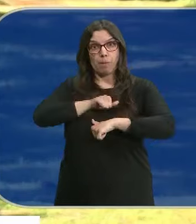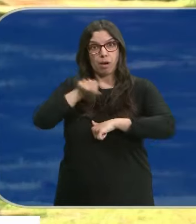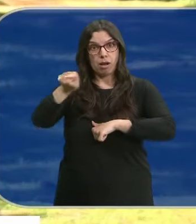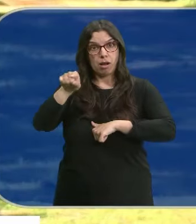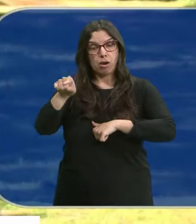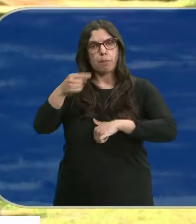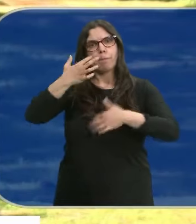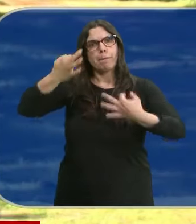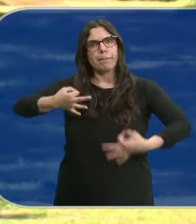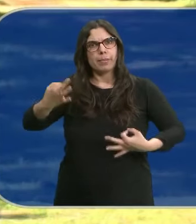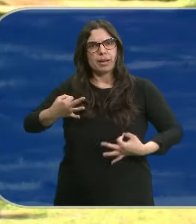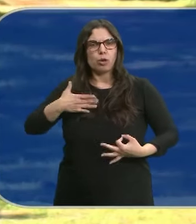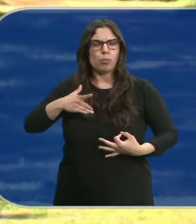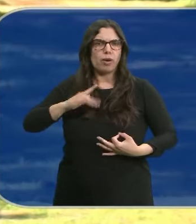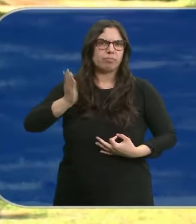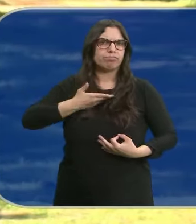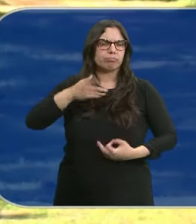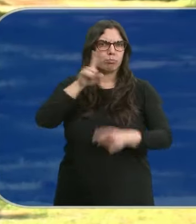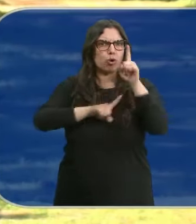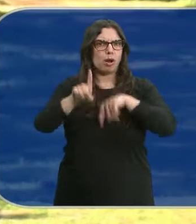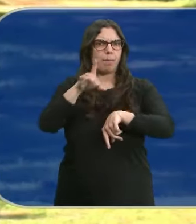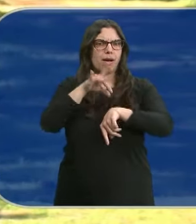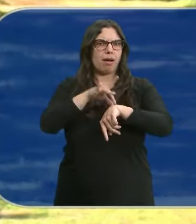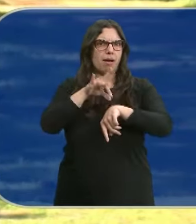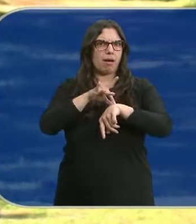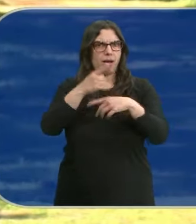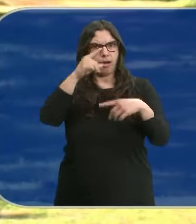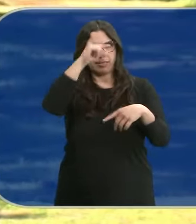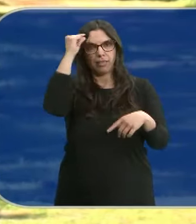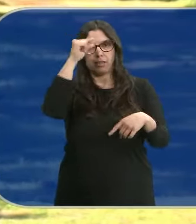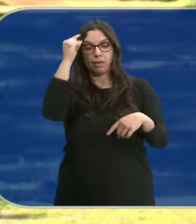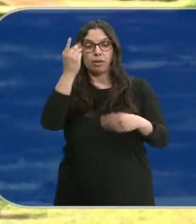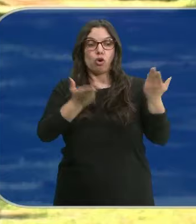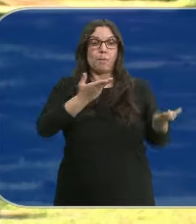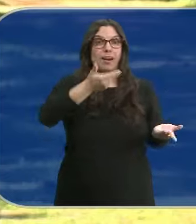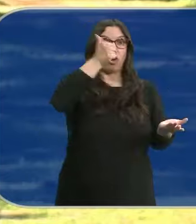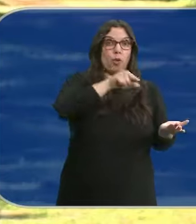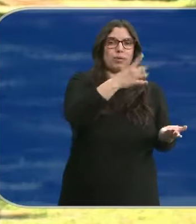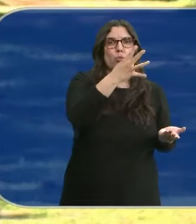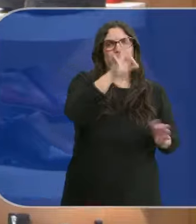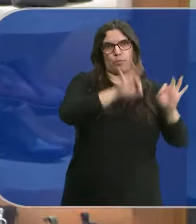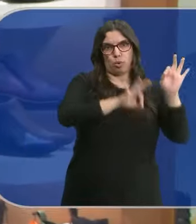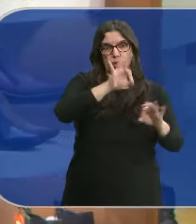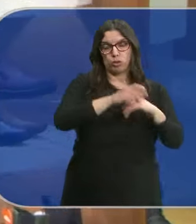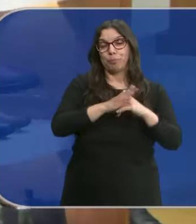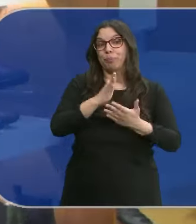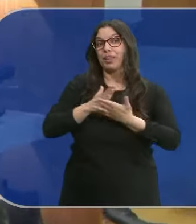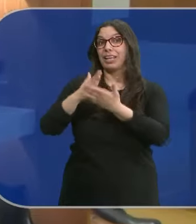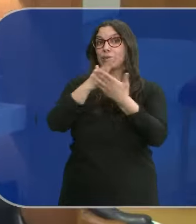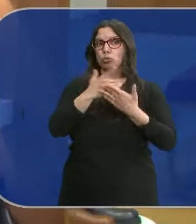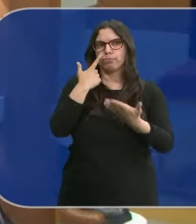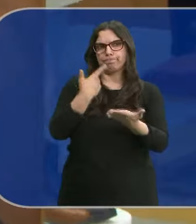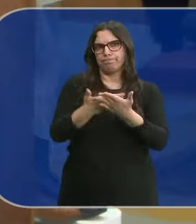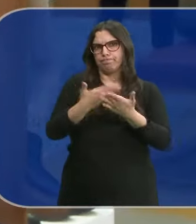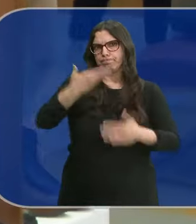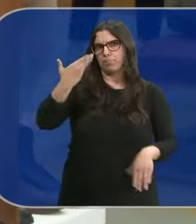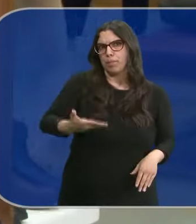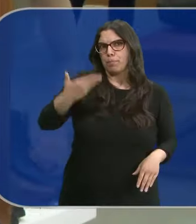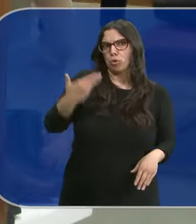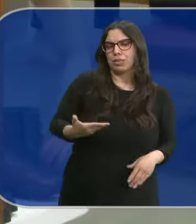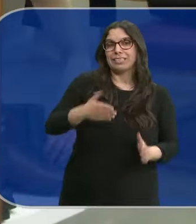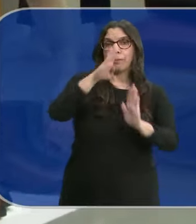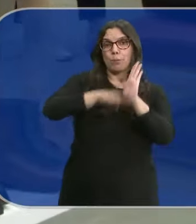tienen riesgo de padecer problemas de salud mental frente al 40% de los hombres. Un estudio que refleja la importancia de